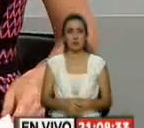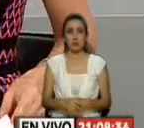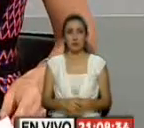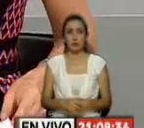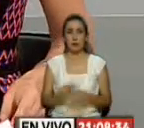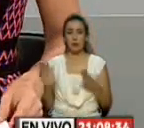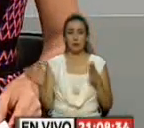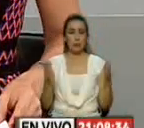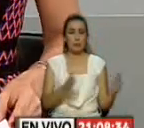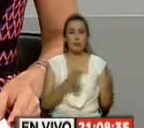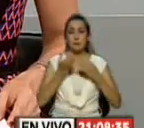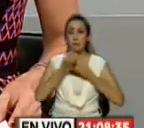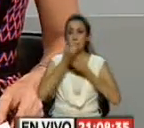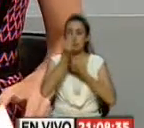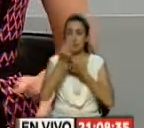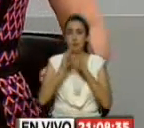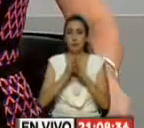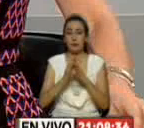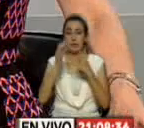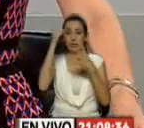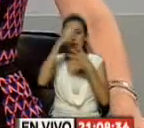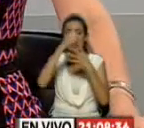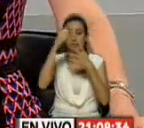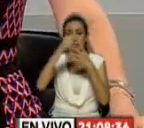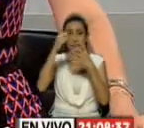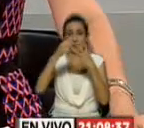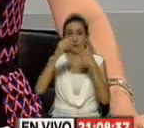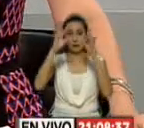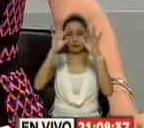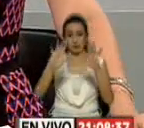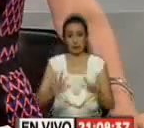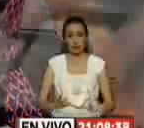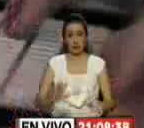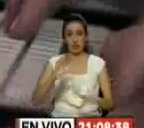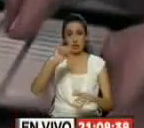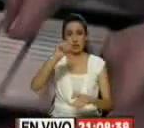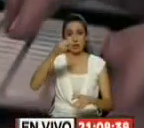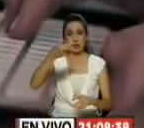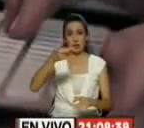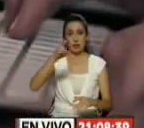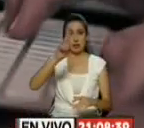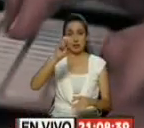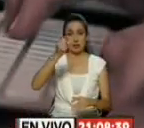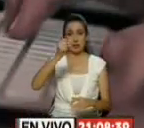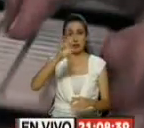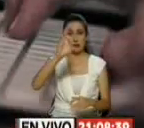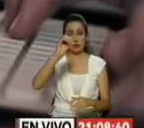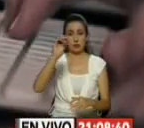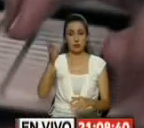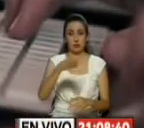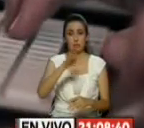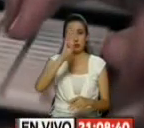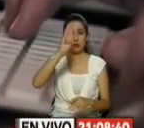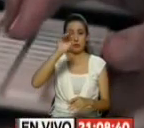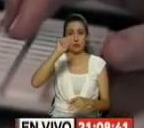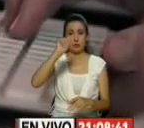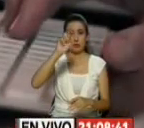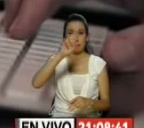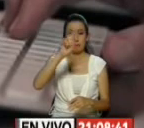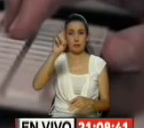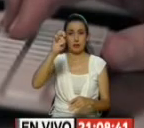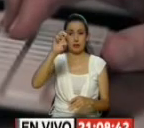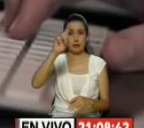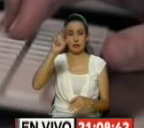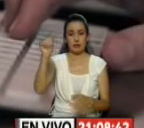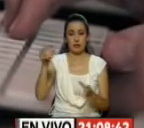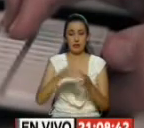Y en otra información, el secretario de Educación Superior, Ciencia, Tecnología e Innovación, Augusto Barrera, renunció a su cargo. Barrera publicó en su